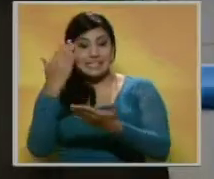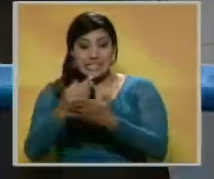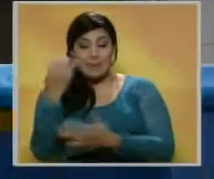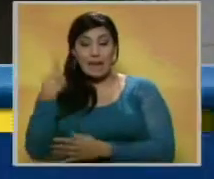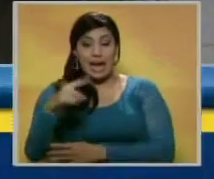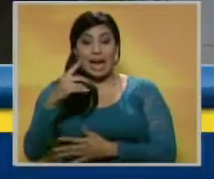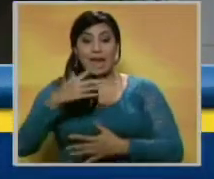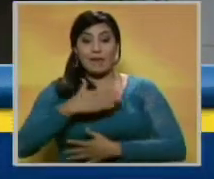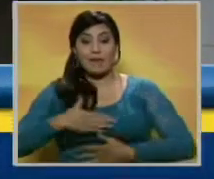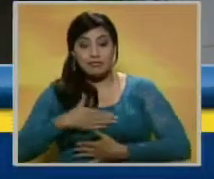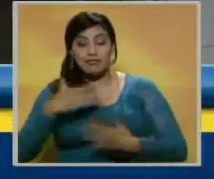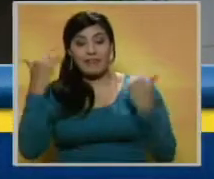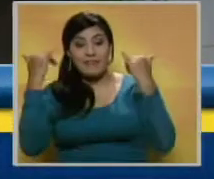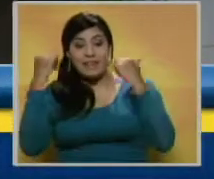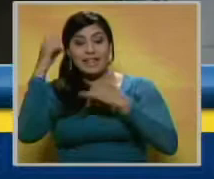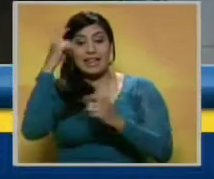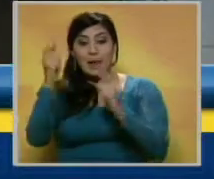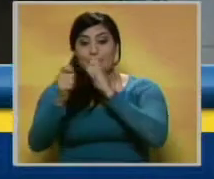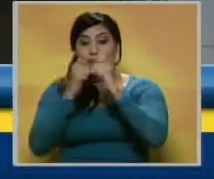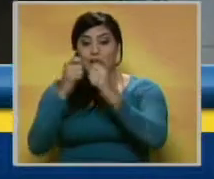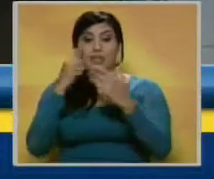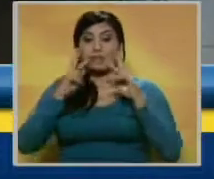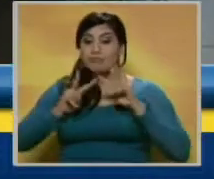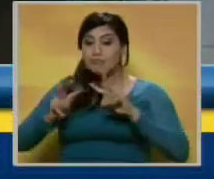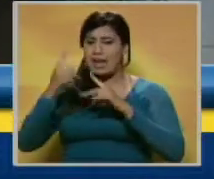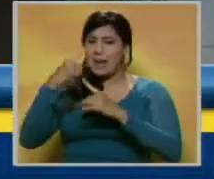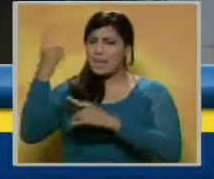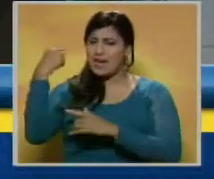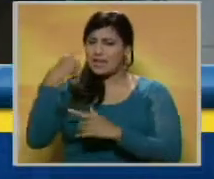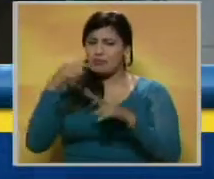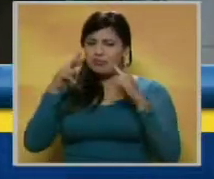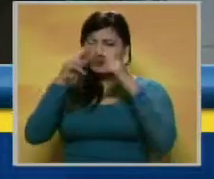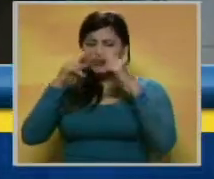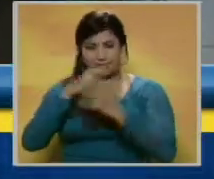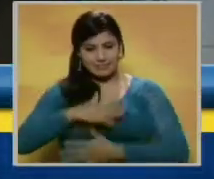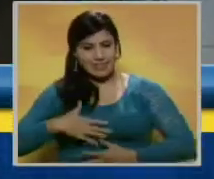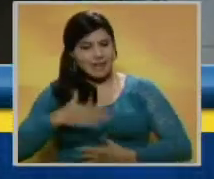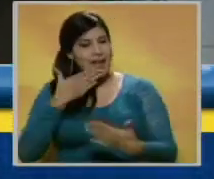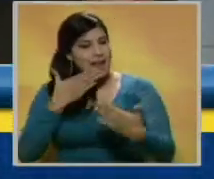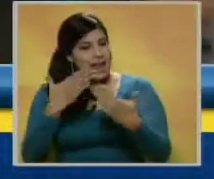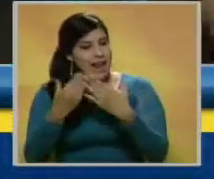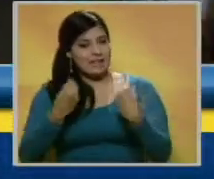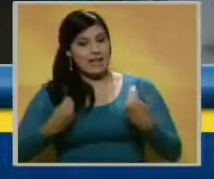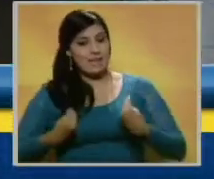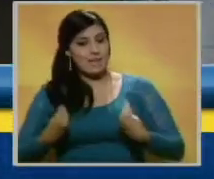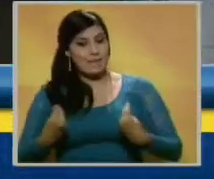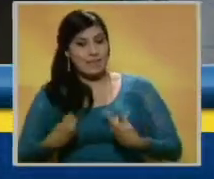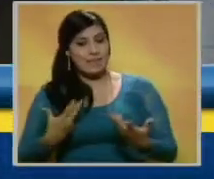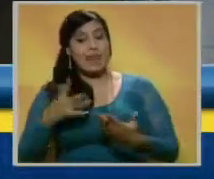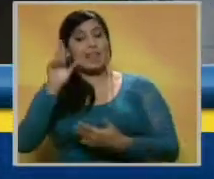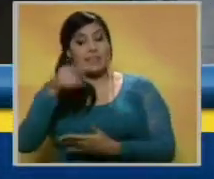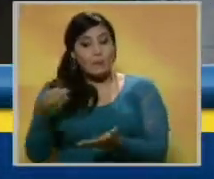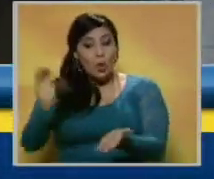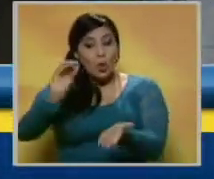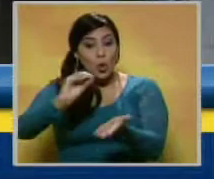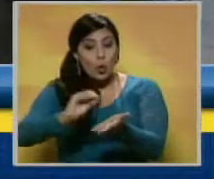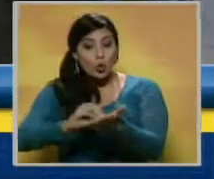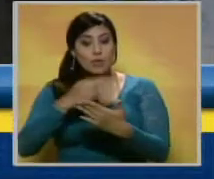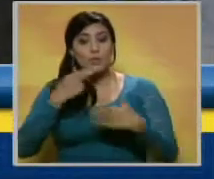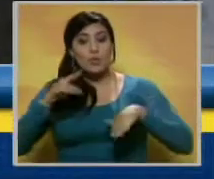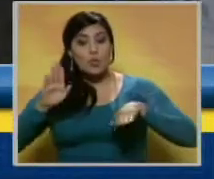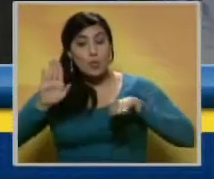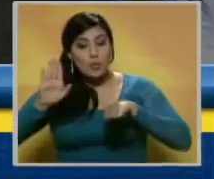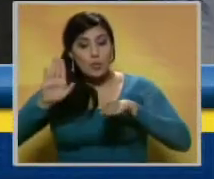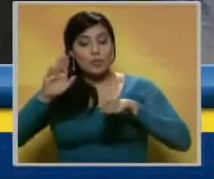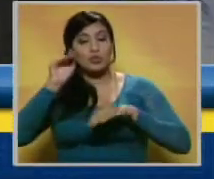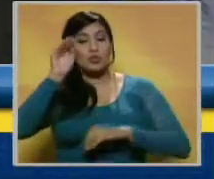Motivos para celebrar el Día del Periodista, para mirar hacia atrás, sentirnos satisfechos, agradecidos con la vida y reiterar nuestro